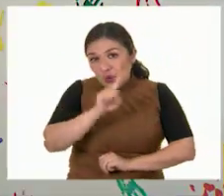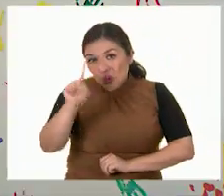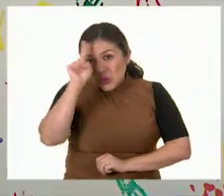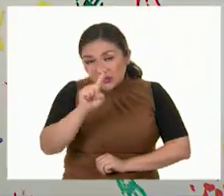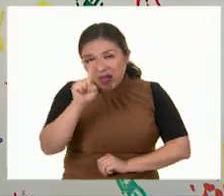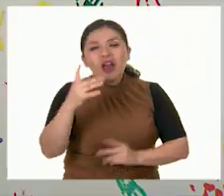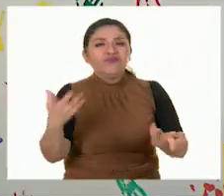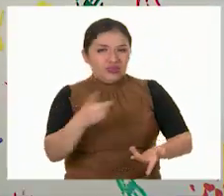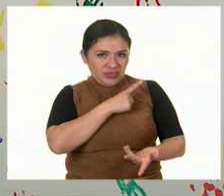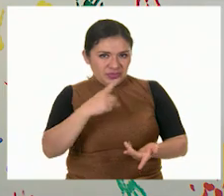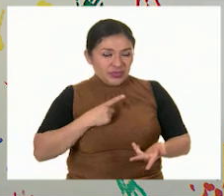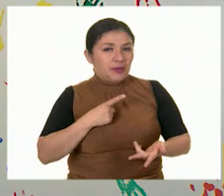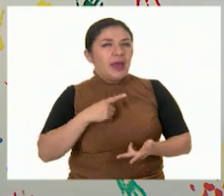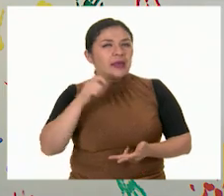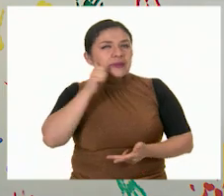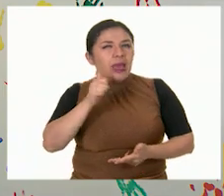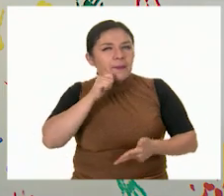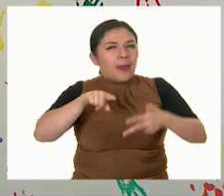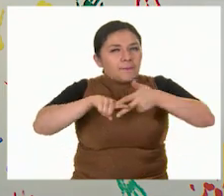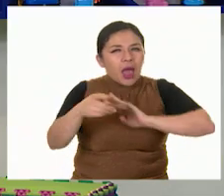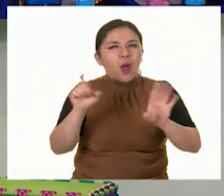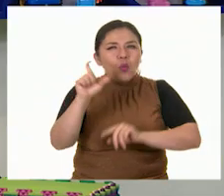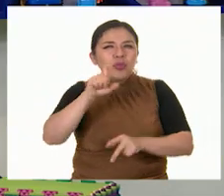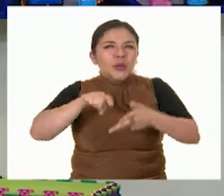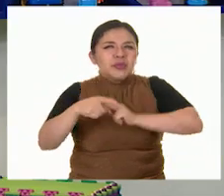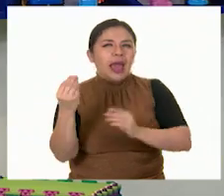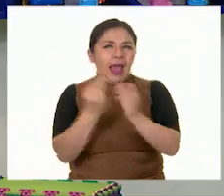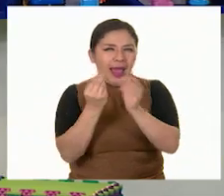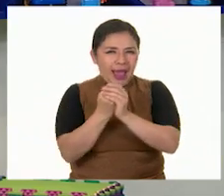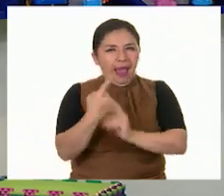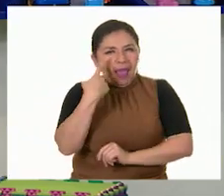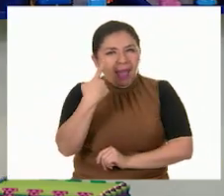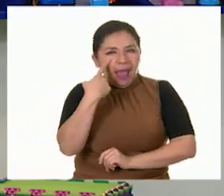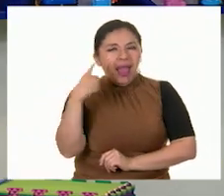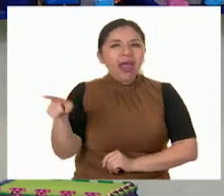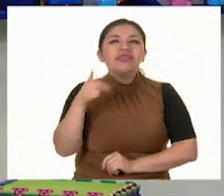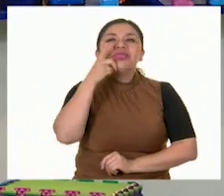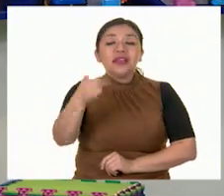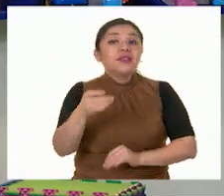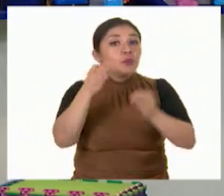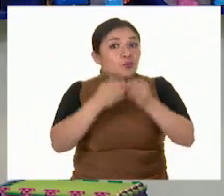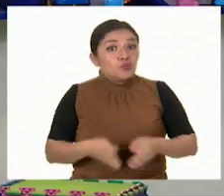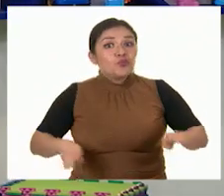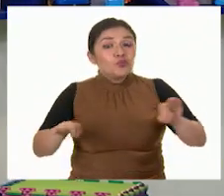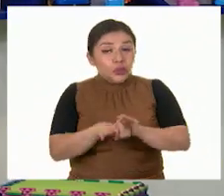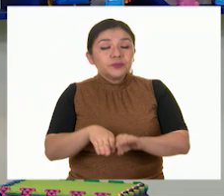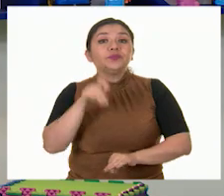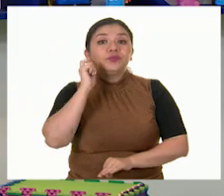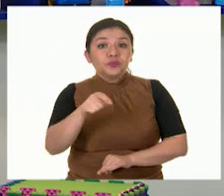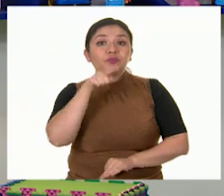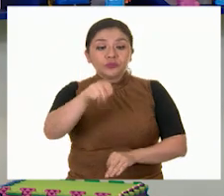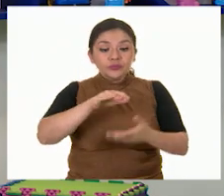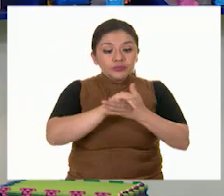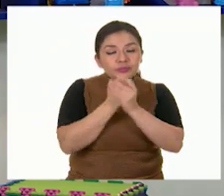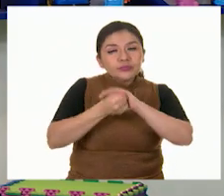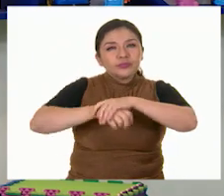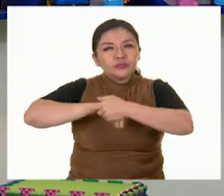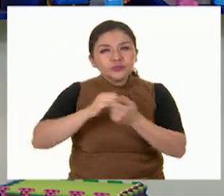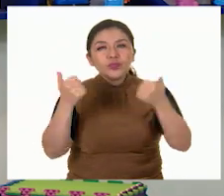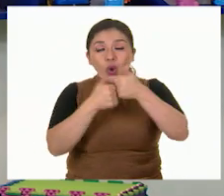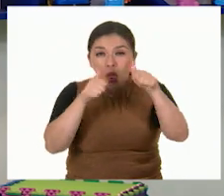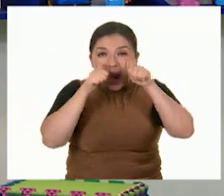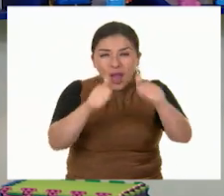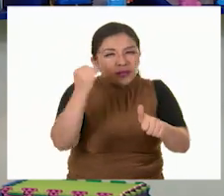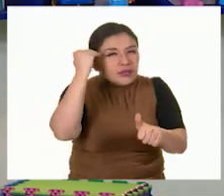recomendaciones que vemos al inicio de cada clase. Es cierto. Dice que lo importante es que nos lavemos con atención